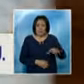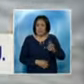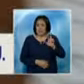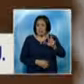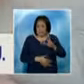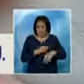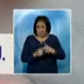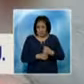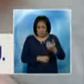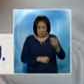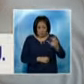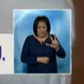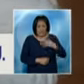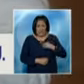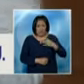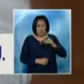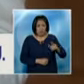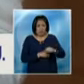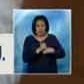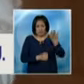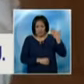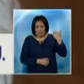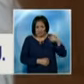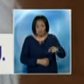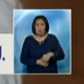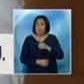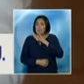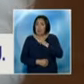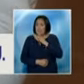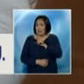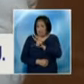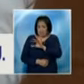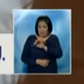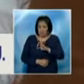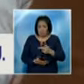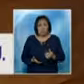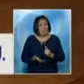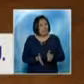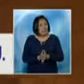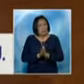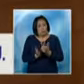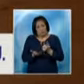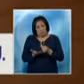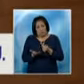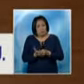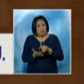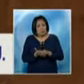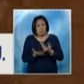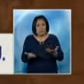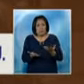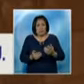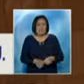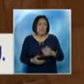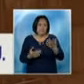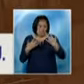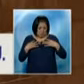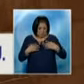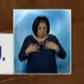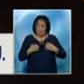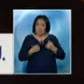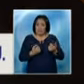el año pasado, Víctor, el padre de la menor, pide apoyo económico, pues el tratamiento deberá continuar en Boston,